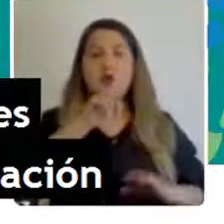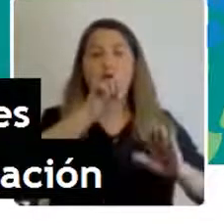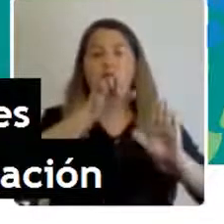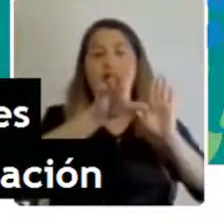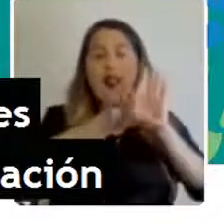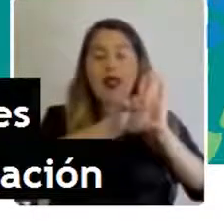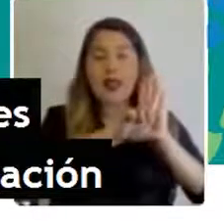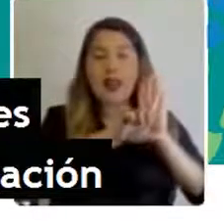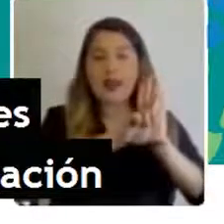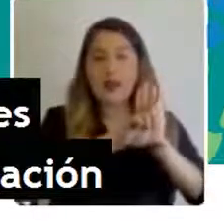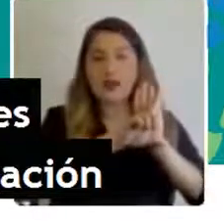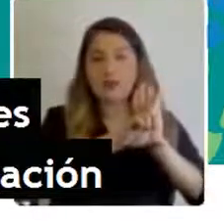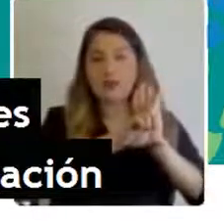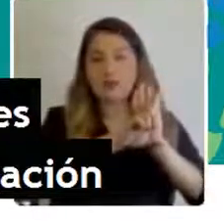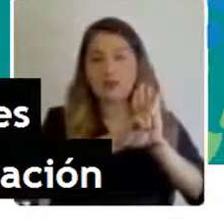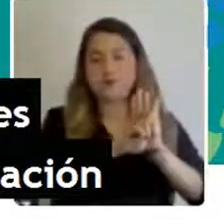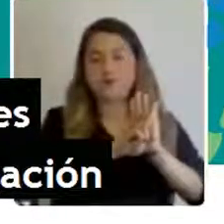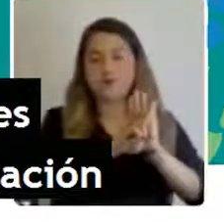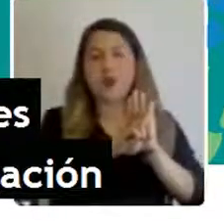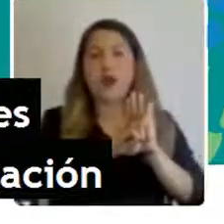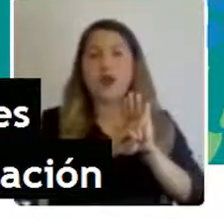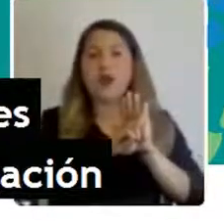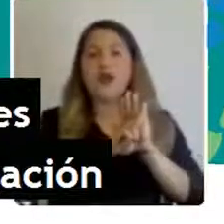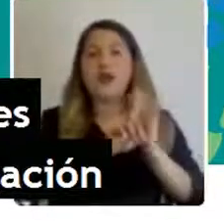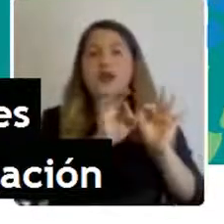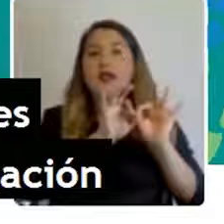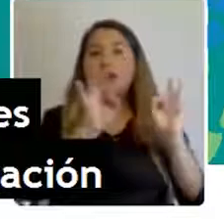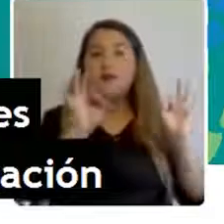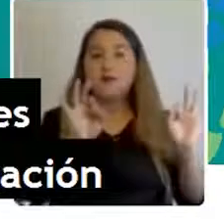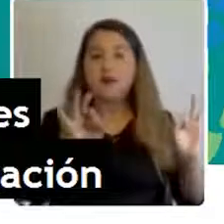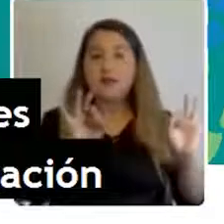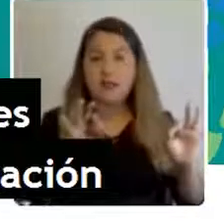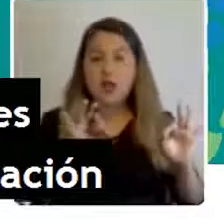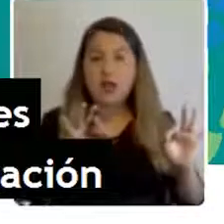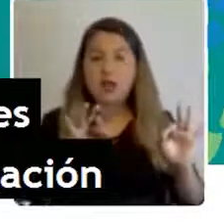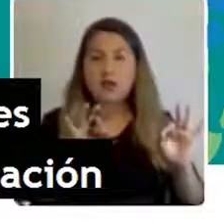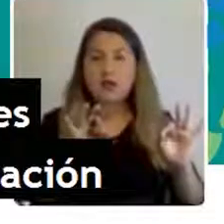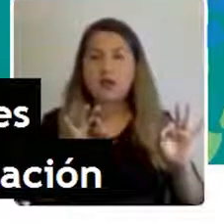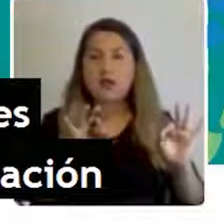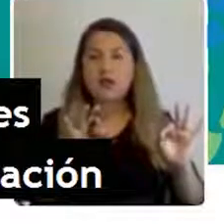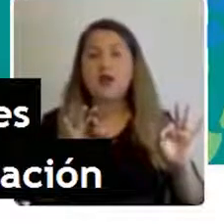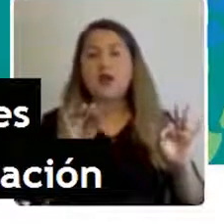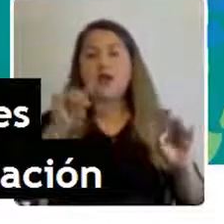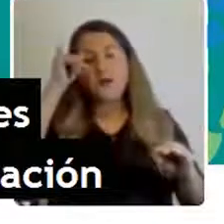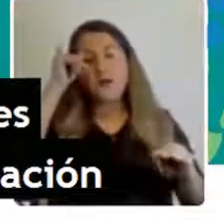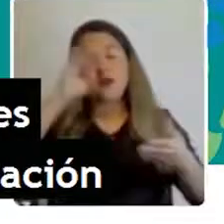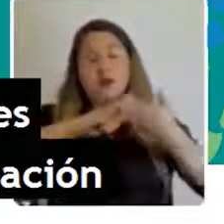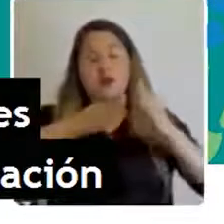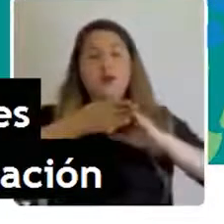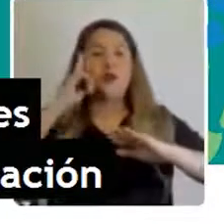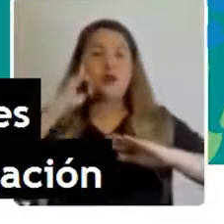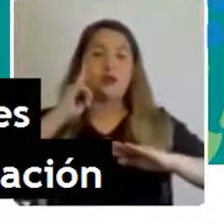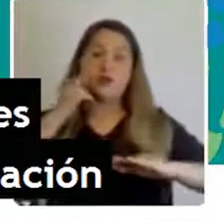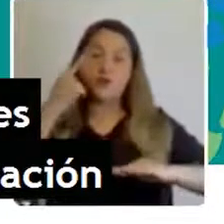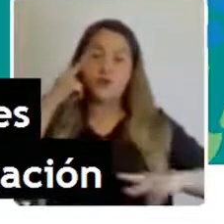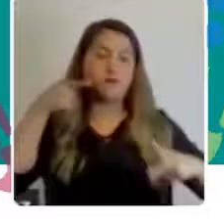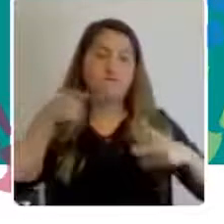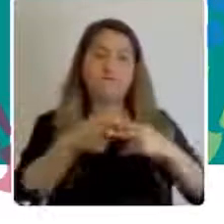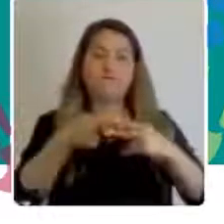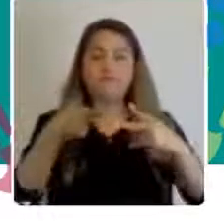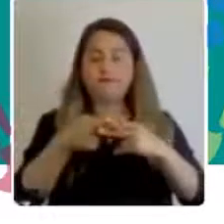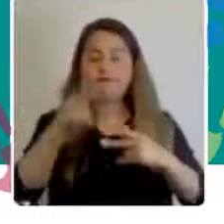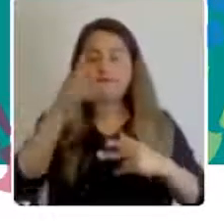exención para las drogas recetadas. Los pacientes tienen que pagar en parte por la